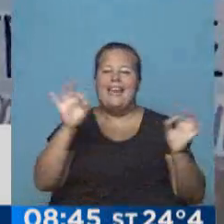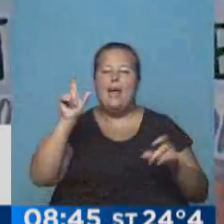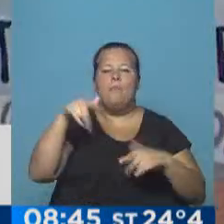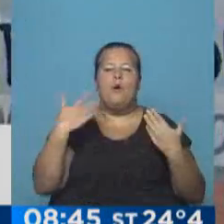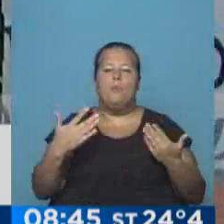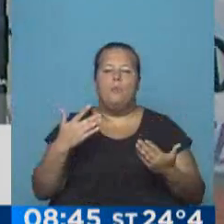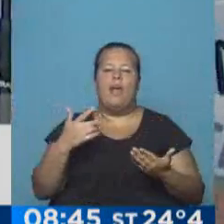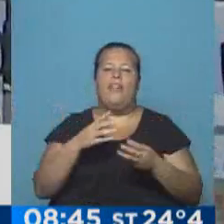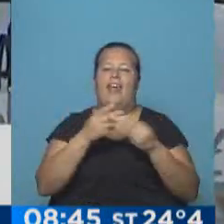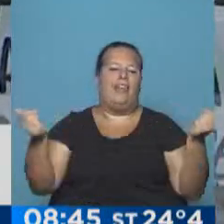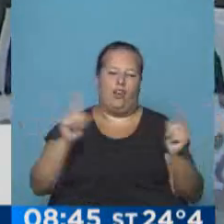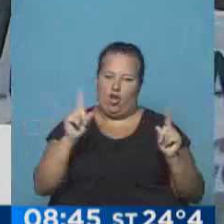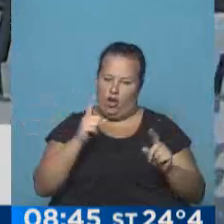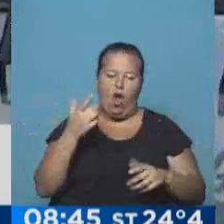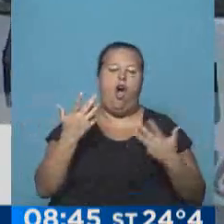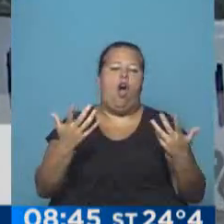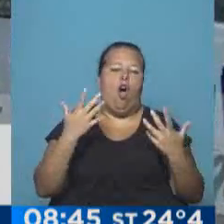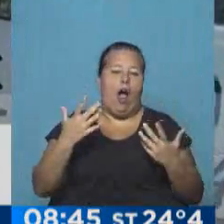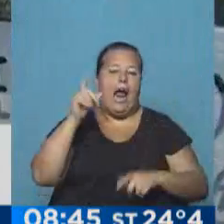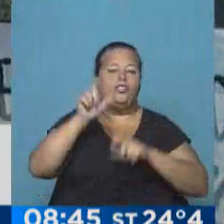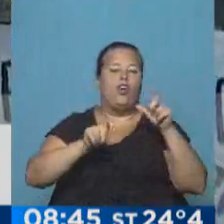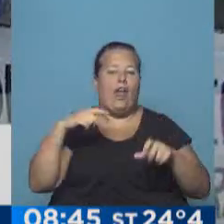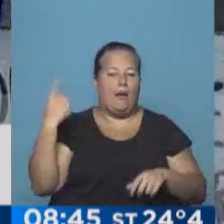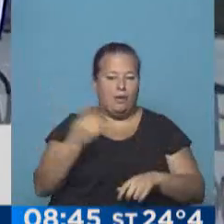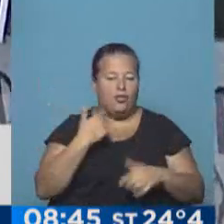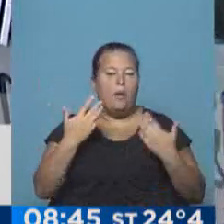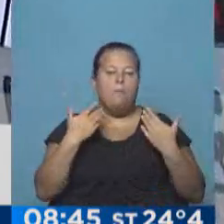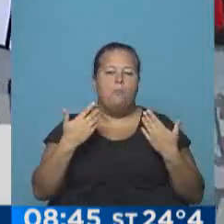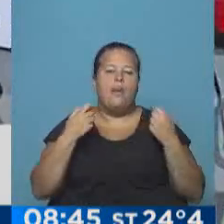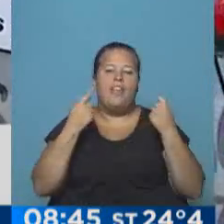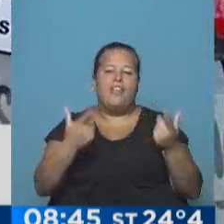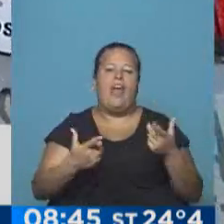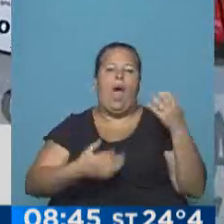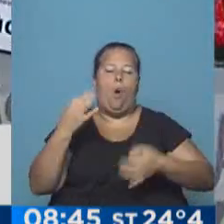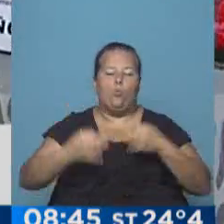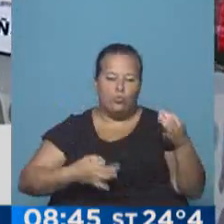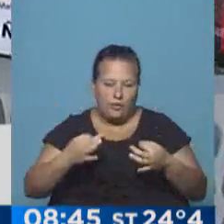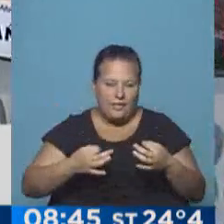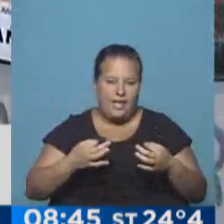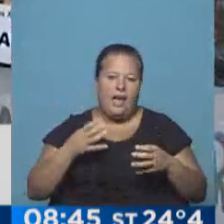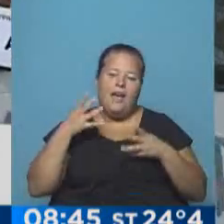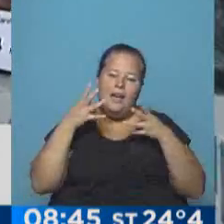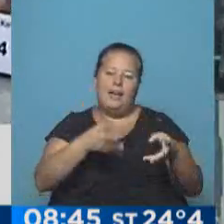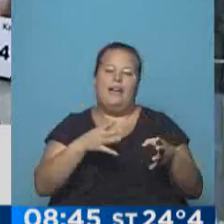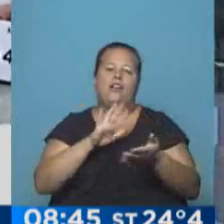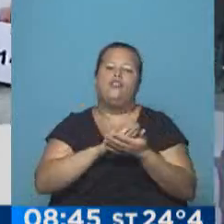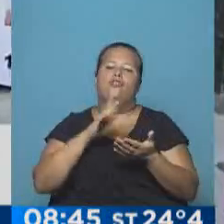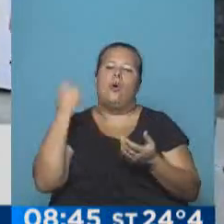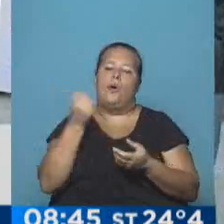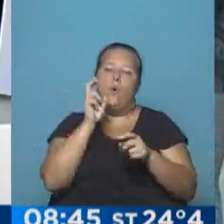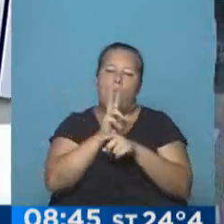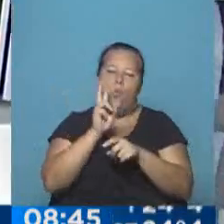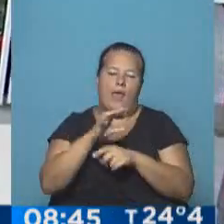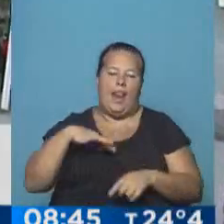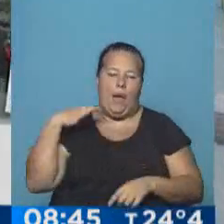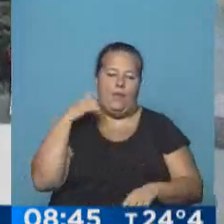de extinguirlas. Y ojalá la sociedad pueda sembrar justicia invadiendo el fervor por el cuidado de